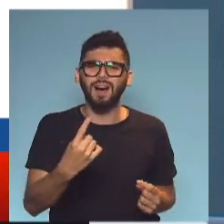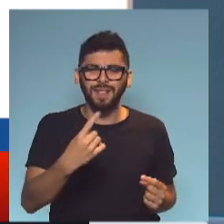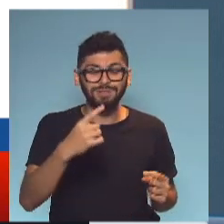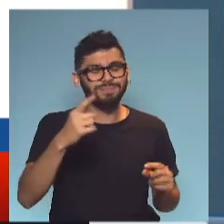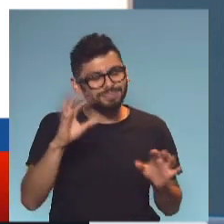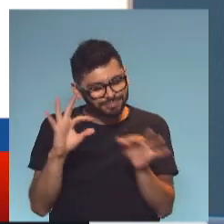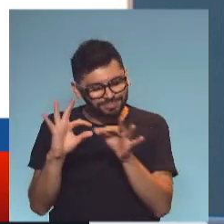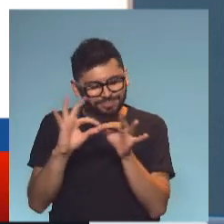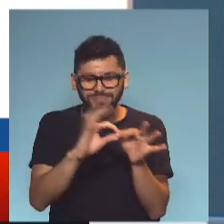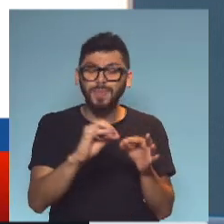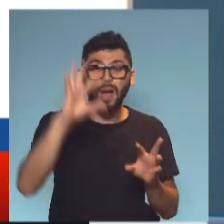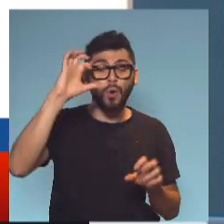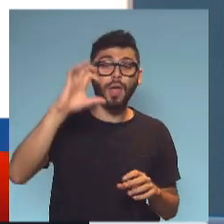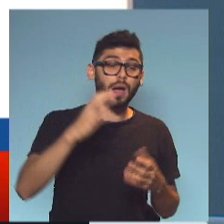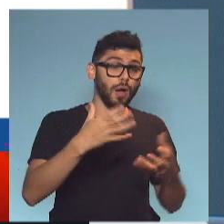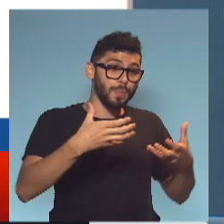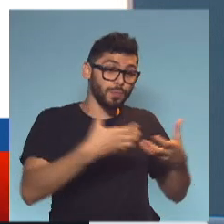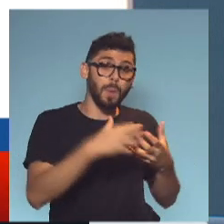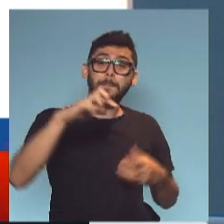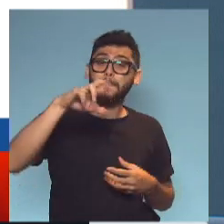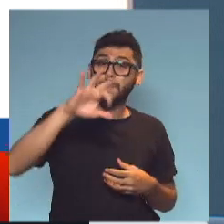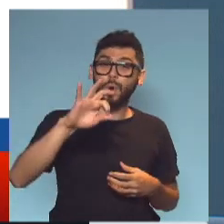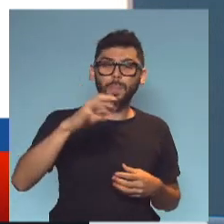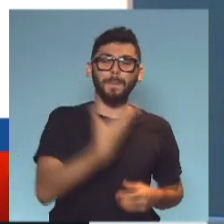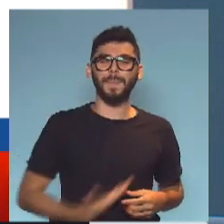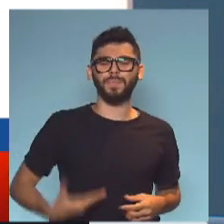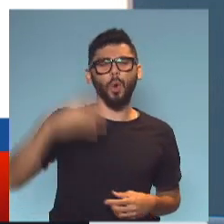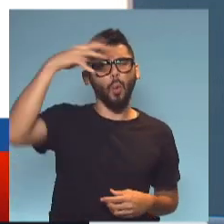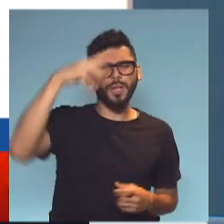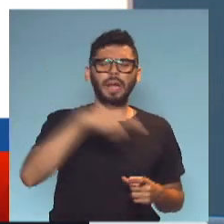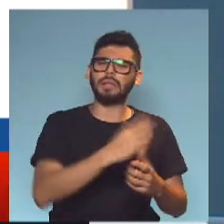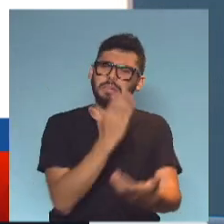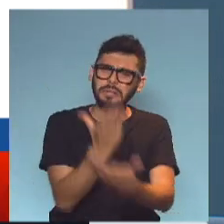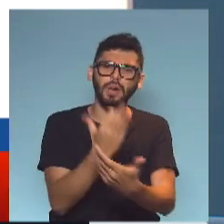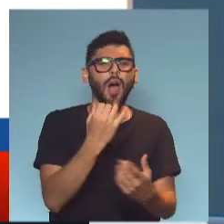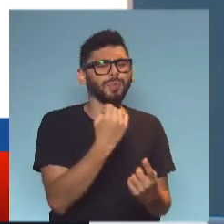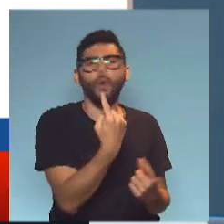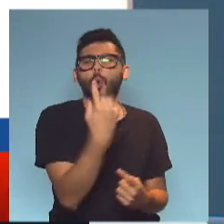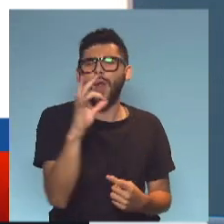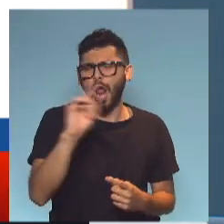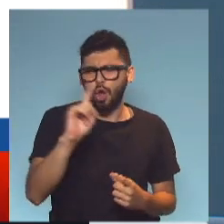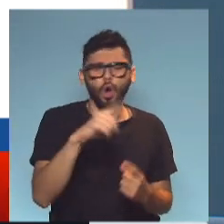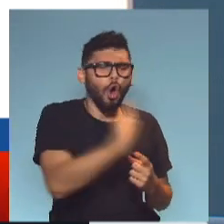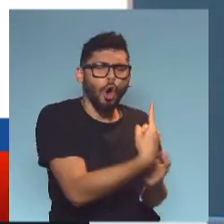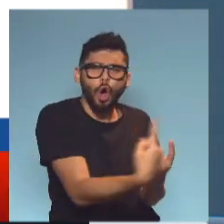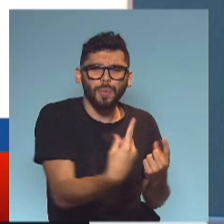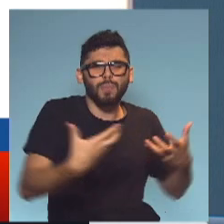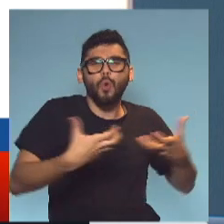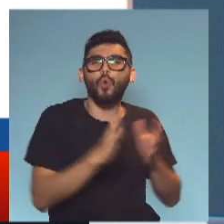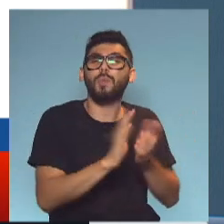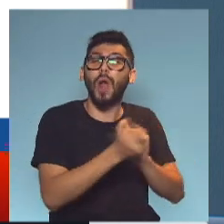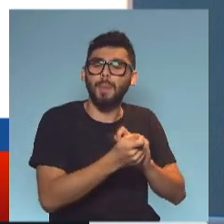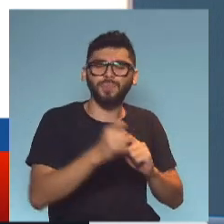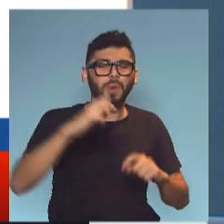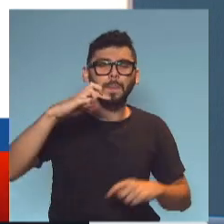que la presidenta del PRO, Patricia Bullrich, estaba proponiendo, estaba pidiendo, no era la única, lo hicieron algunos otros dirigentes de Juntos por el Cambio, Miguel Pichetto, por ejemplo.